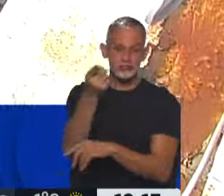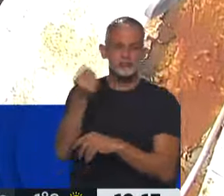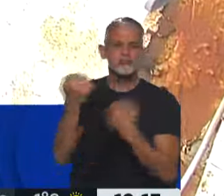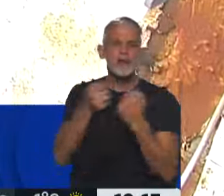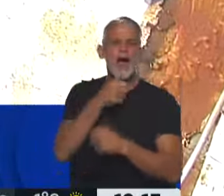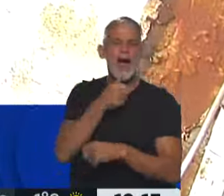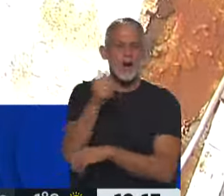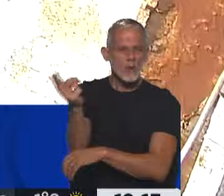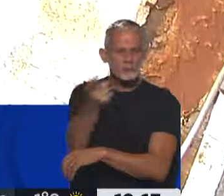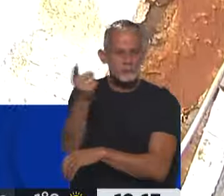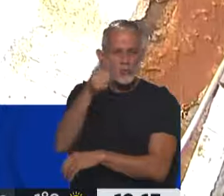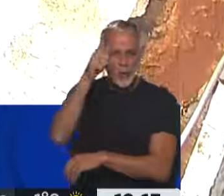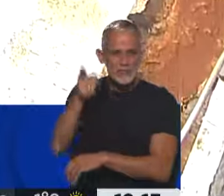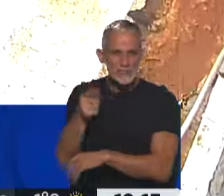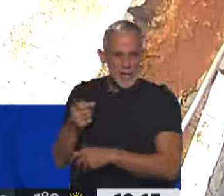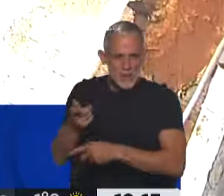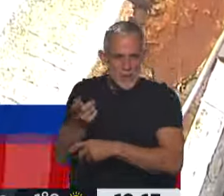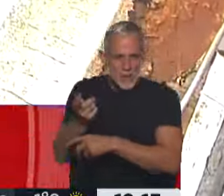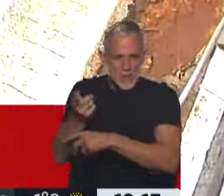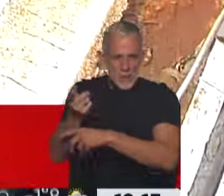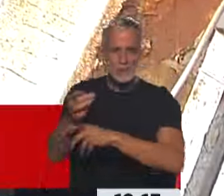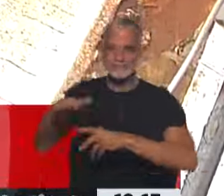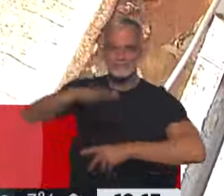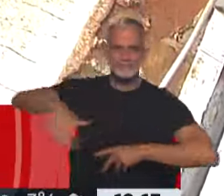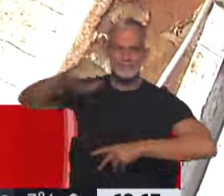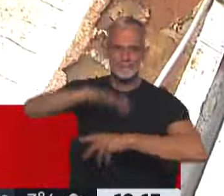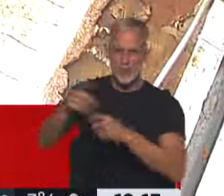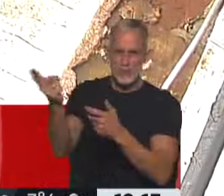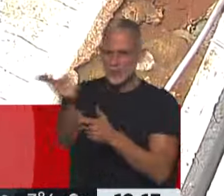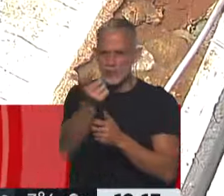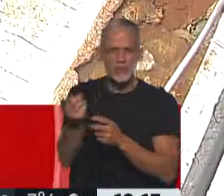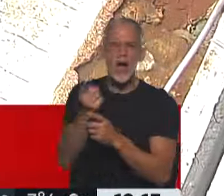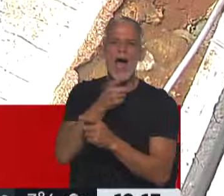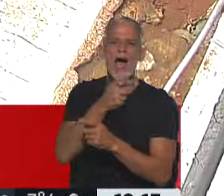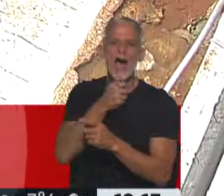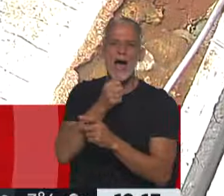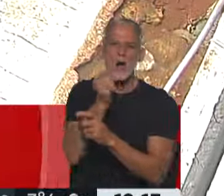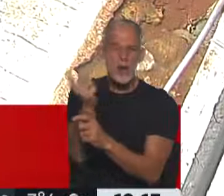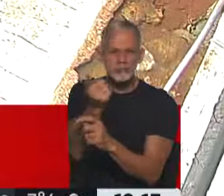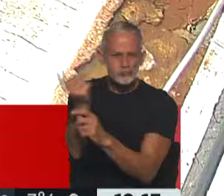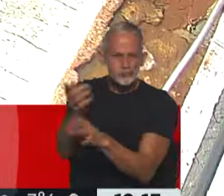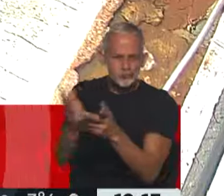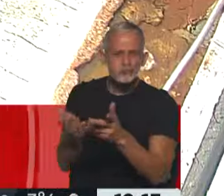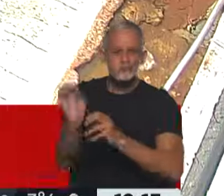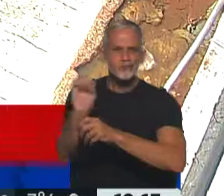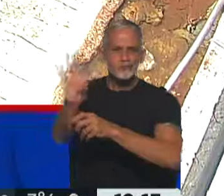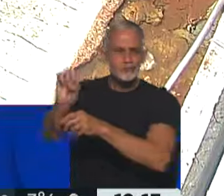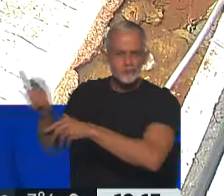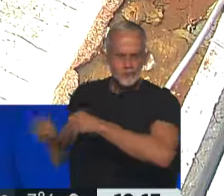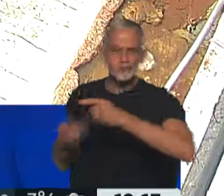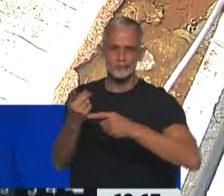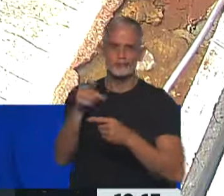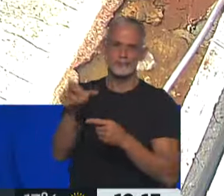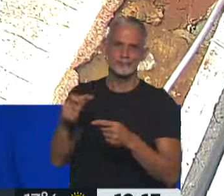policía están en este momento avanzando sobre los manifestantes de distintas organizaciones sociales y la Unión de Trabajadores de la